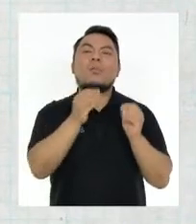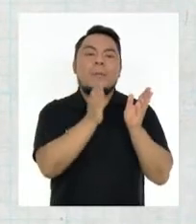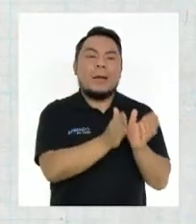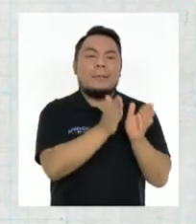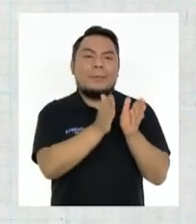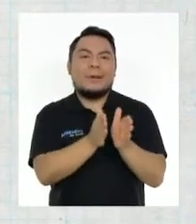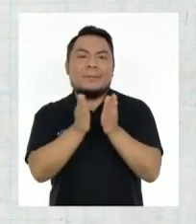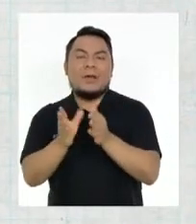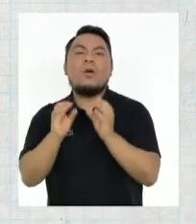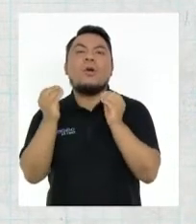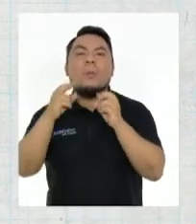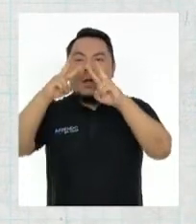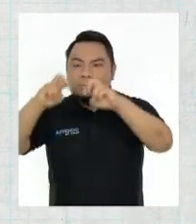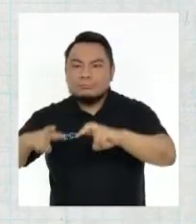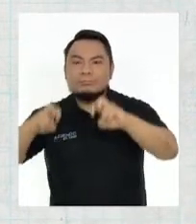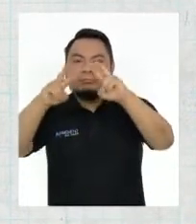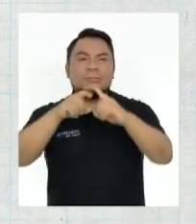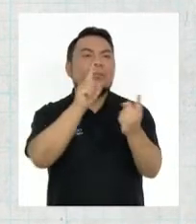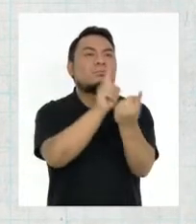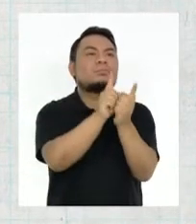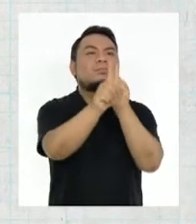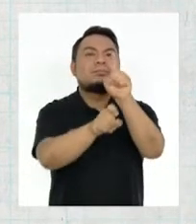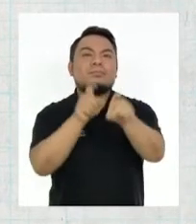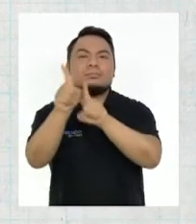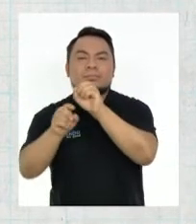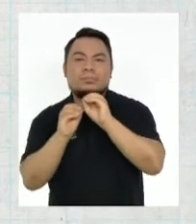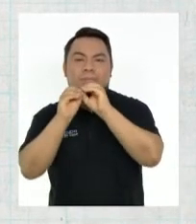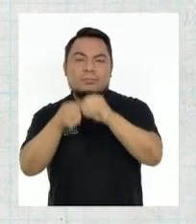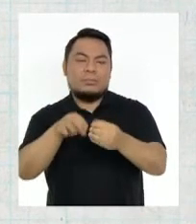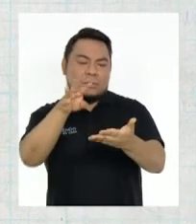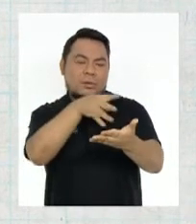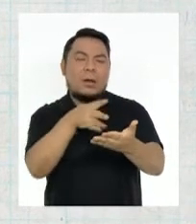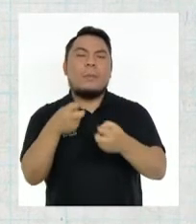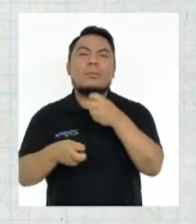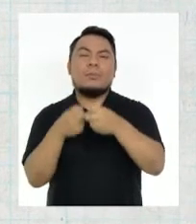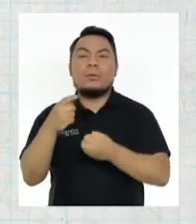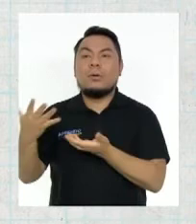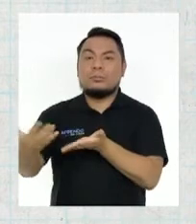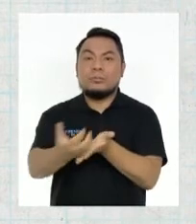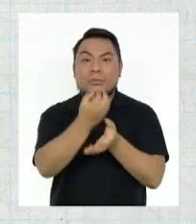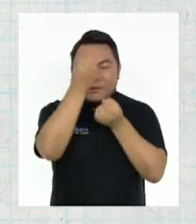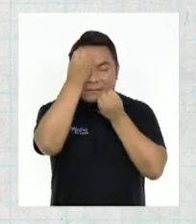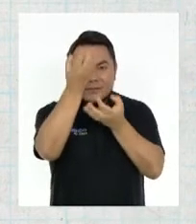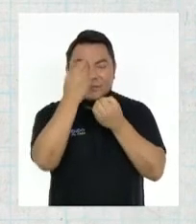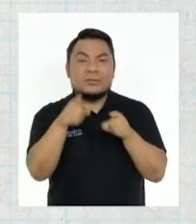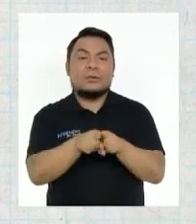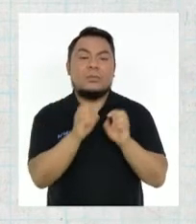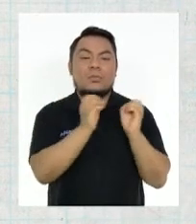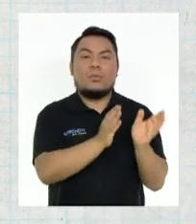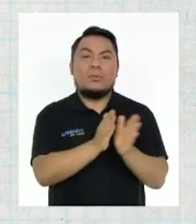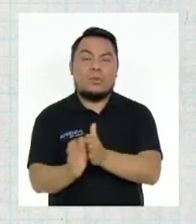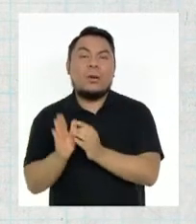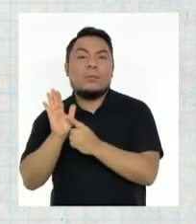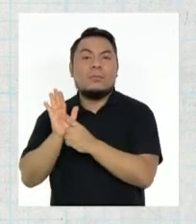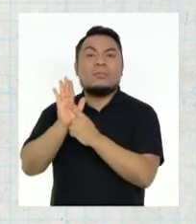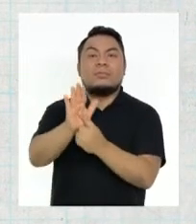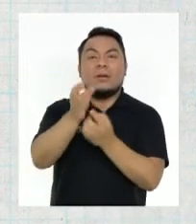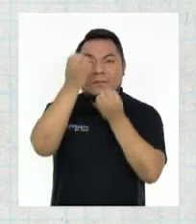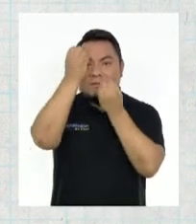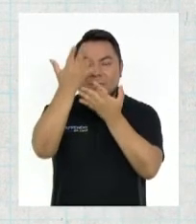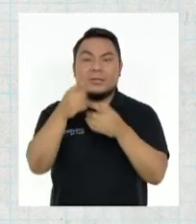seguir en un proceso de investigación estadística: planteamiento del problema, recolección de los datos, organización y presentación de los